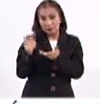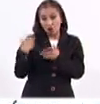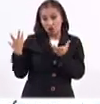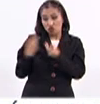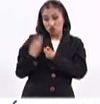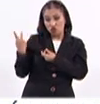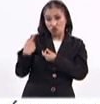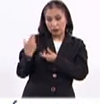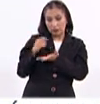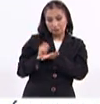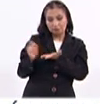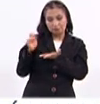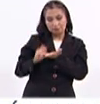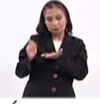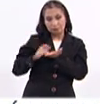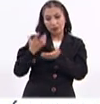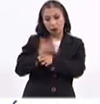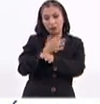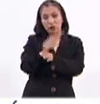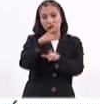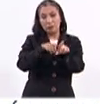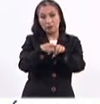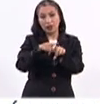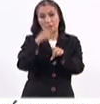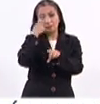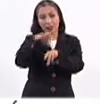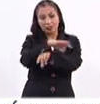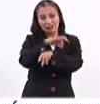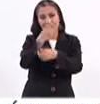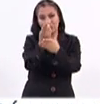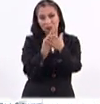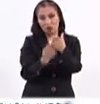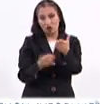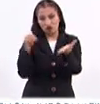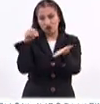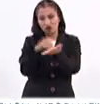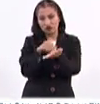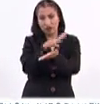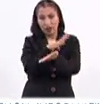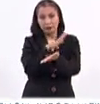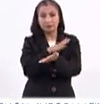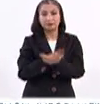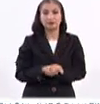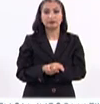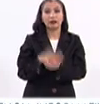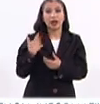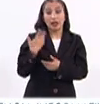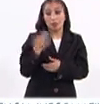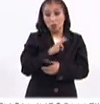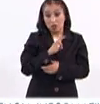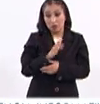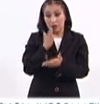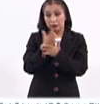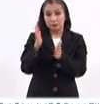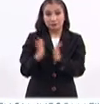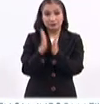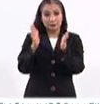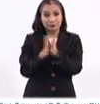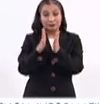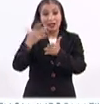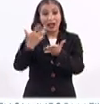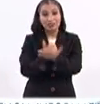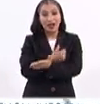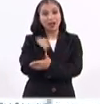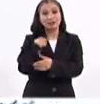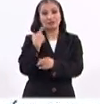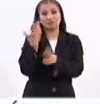en conjunto y en compañía con su hermano para hacer el diseño del dibujo que incluso viene ahí. Y nos dan la oportunidad de participar,